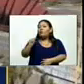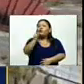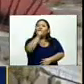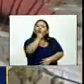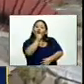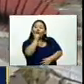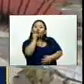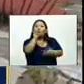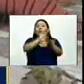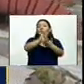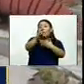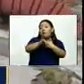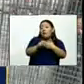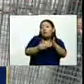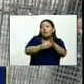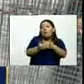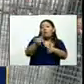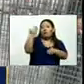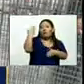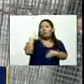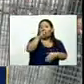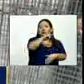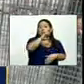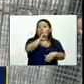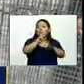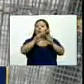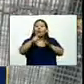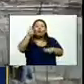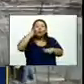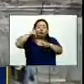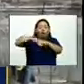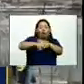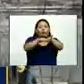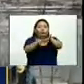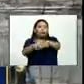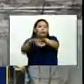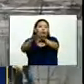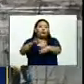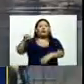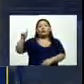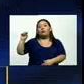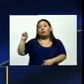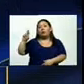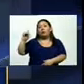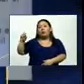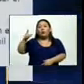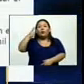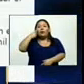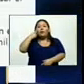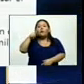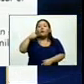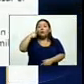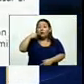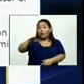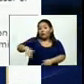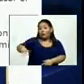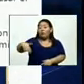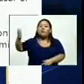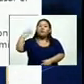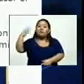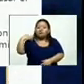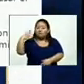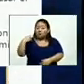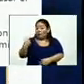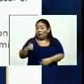proyecto que se ejecuta desde el año 2008 en el río Torola de San Luis la Reina de San Miguel. La última denuncia la